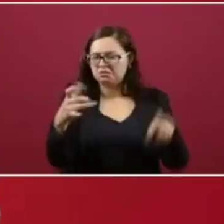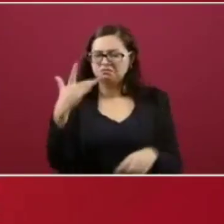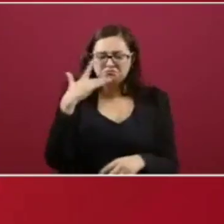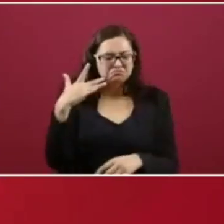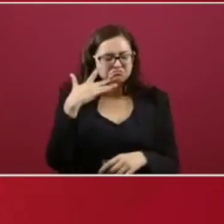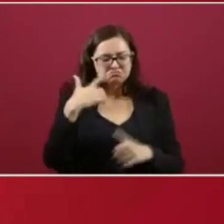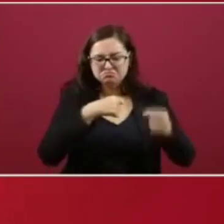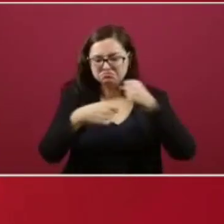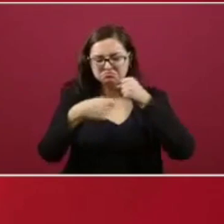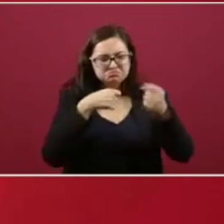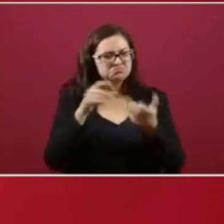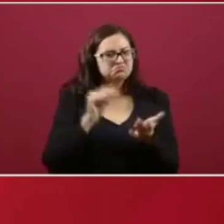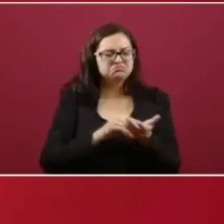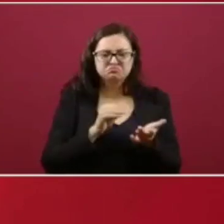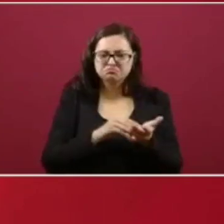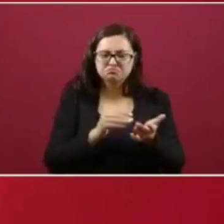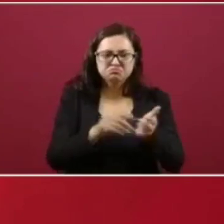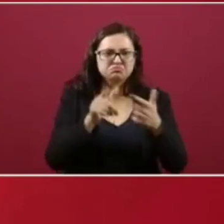porque